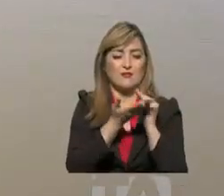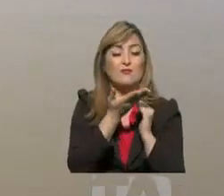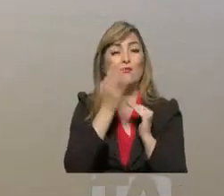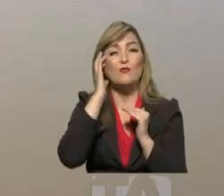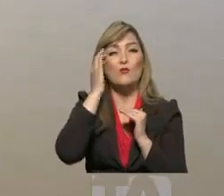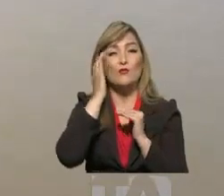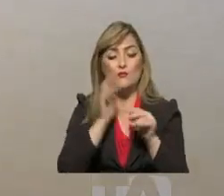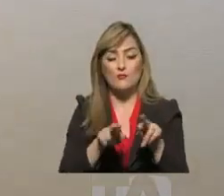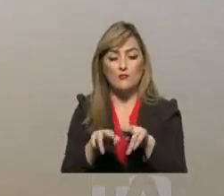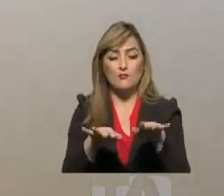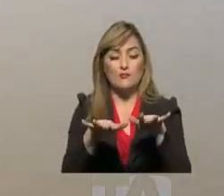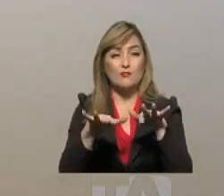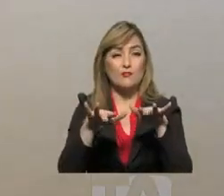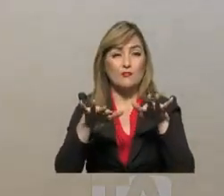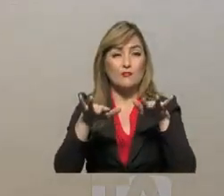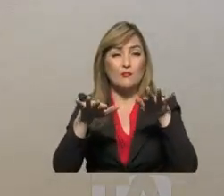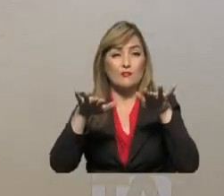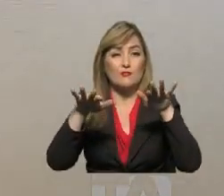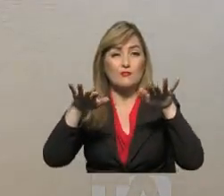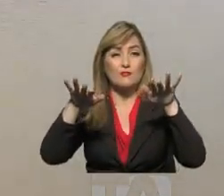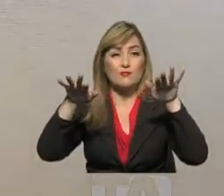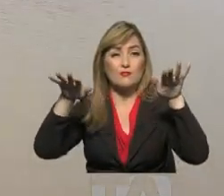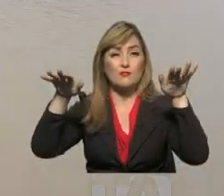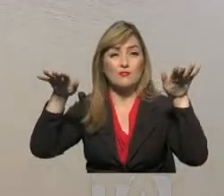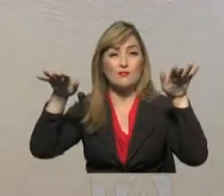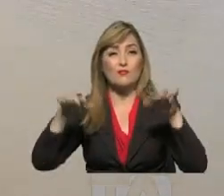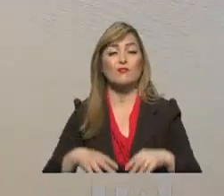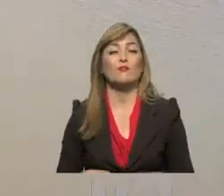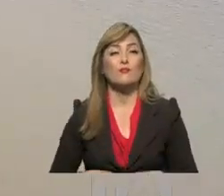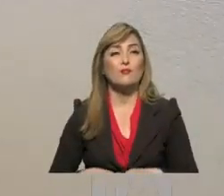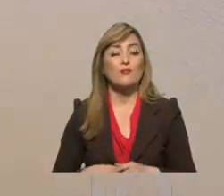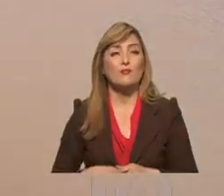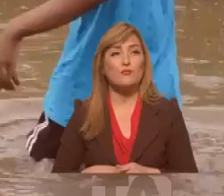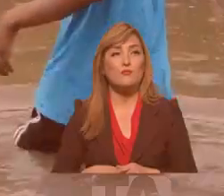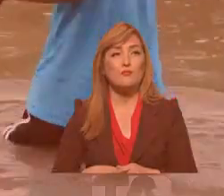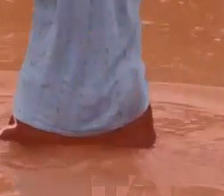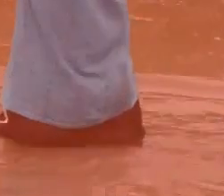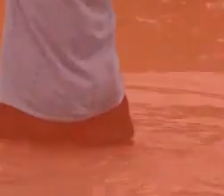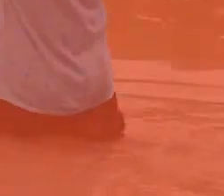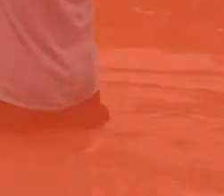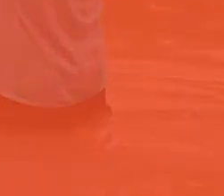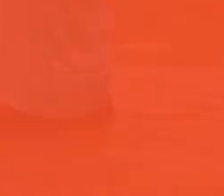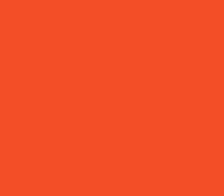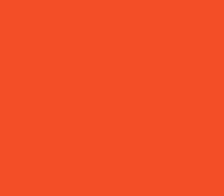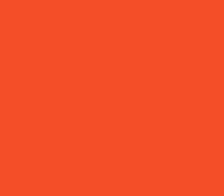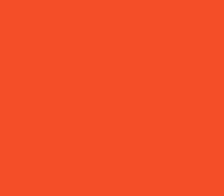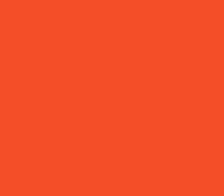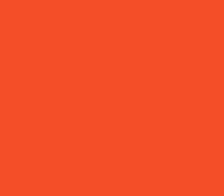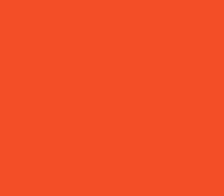los caudales de los afluentes continúan altos. En Los Ríos, Martín Soto, 24 horas.